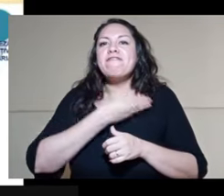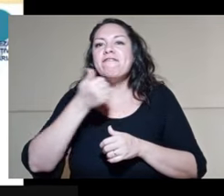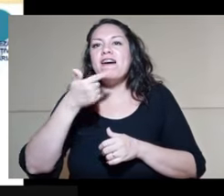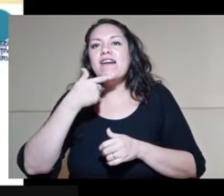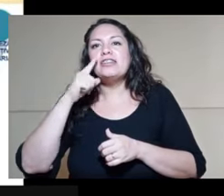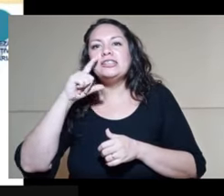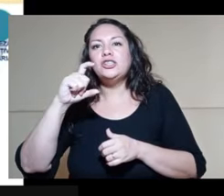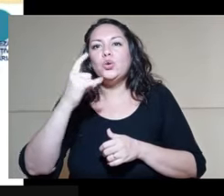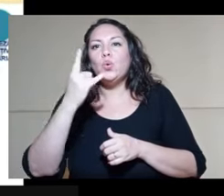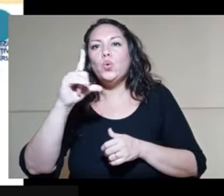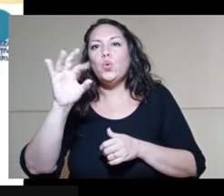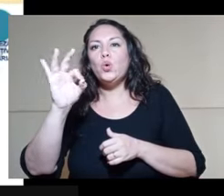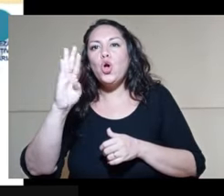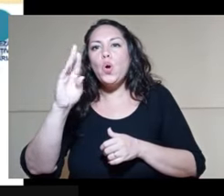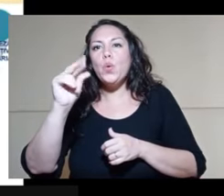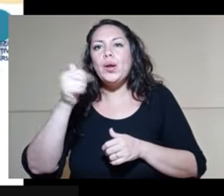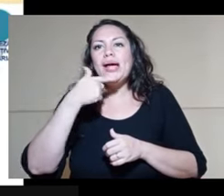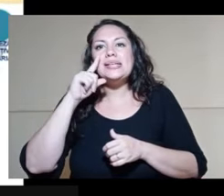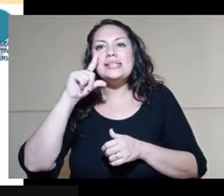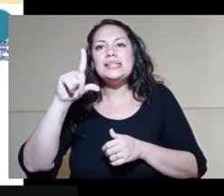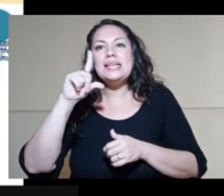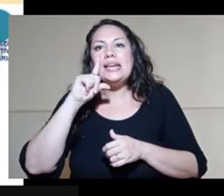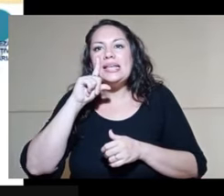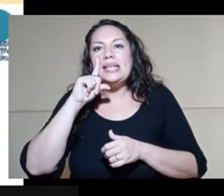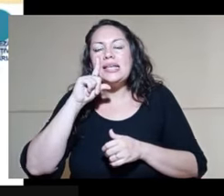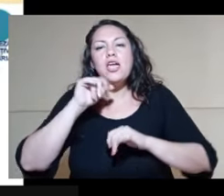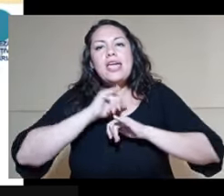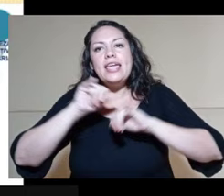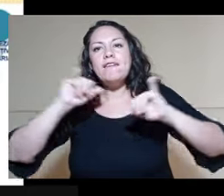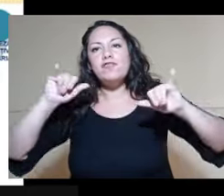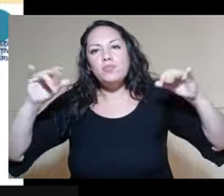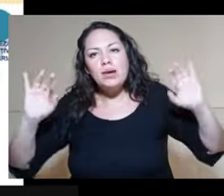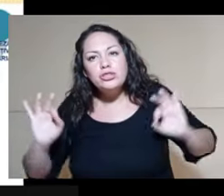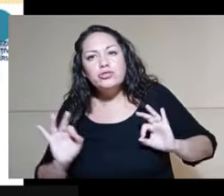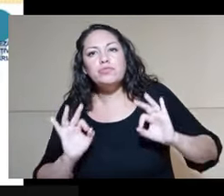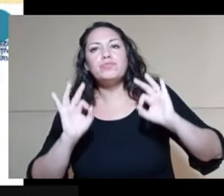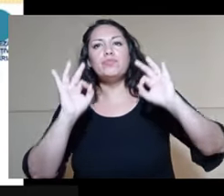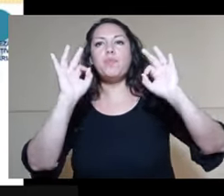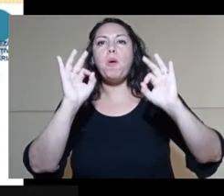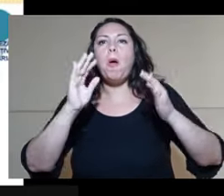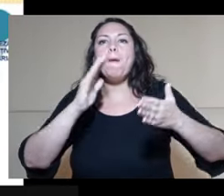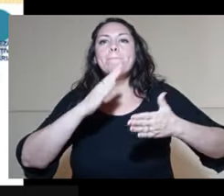llama fascículo gracilis, porque lleva la información, ¿no es cierto?,